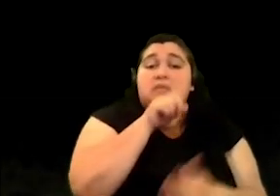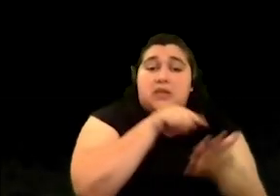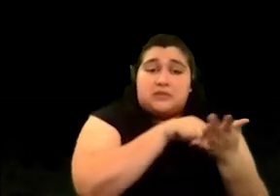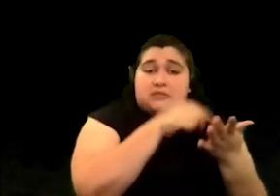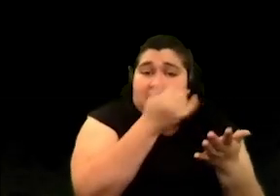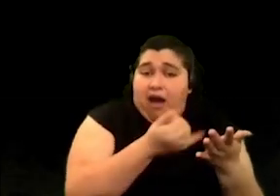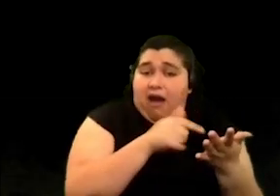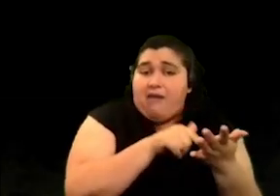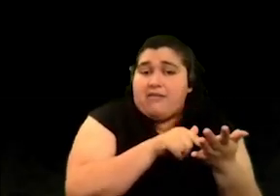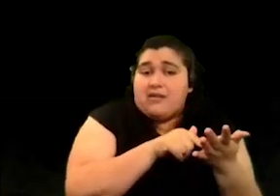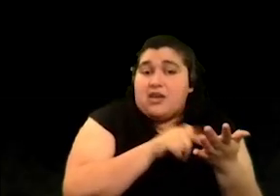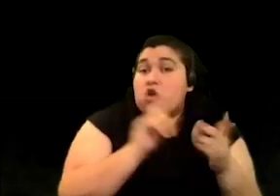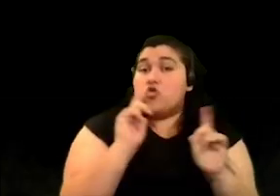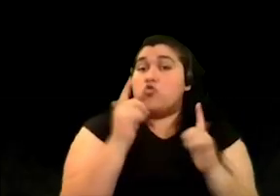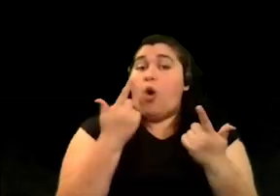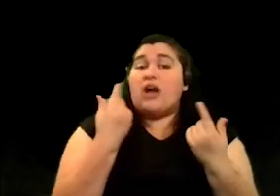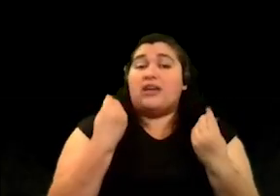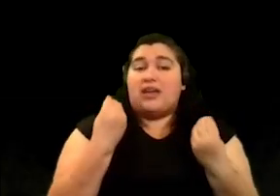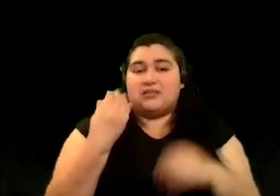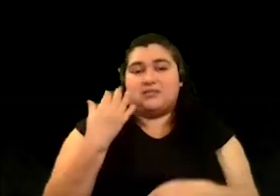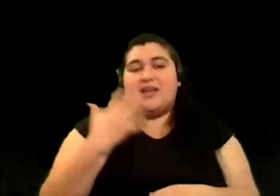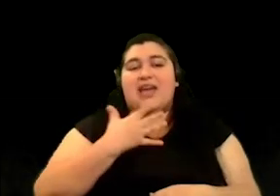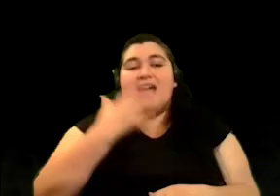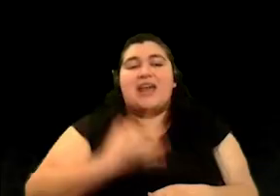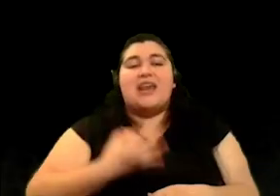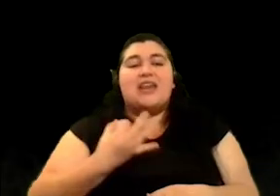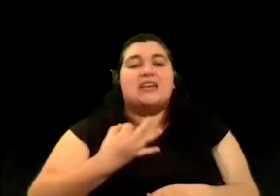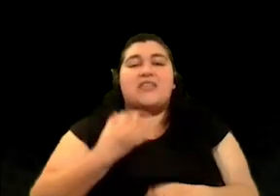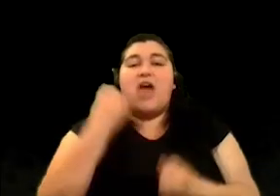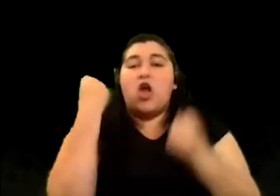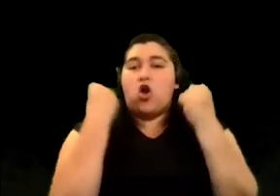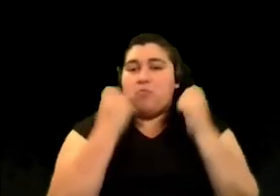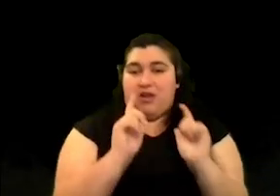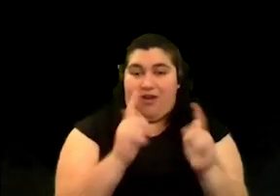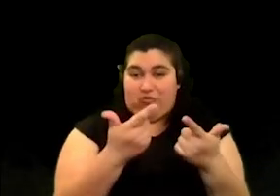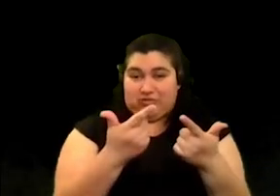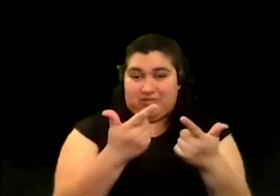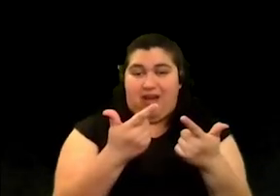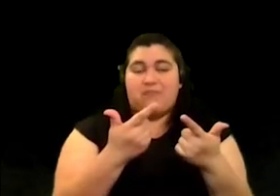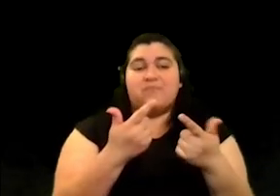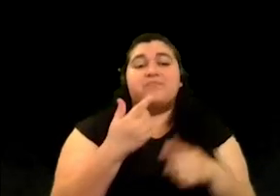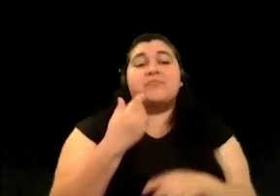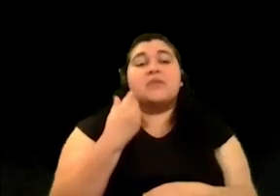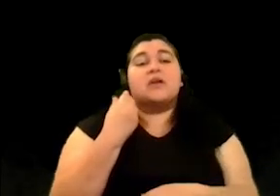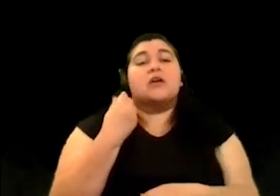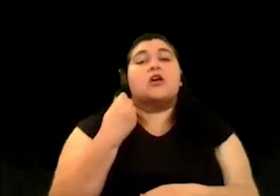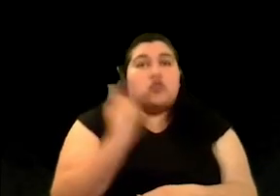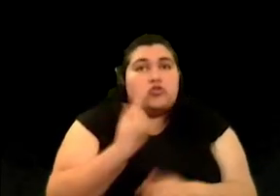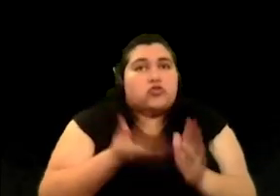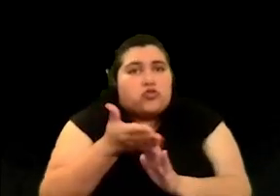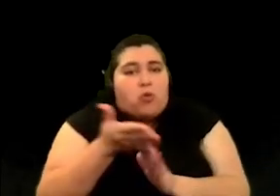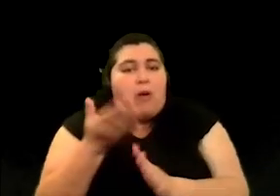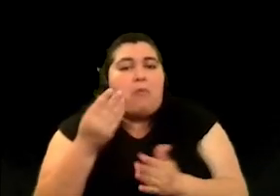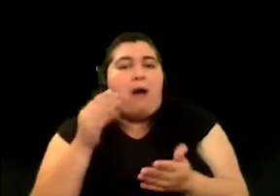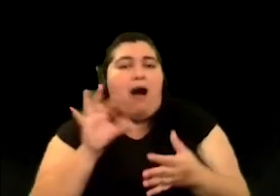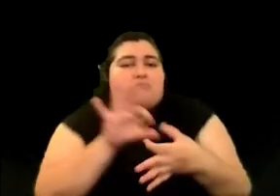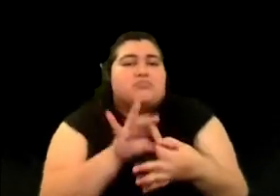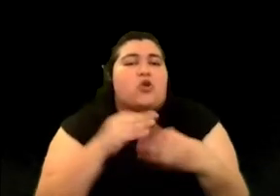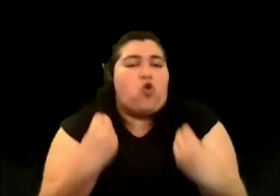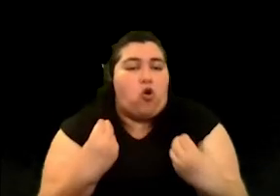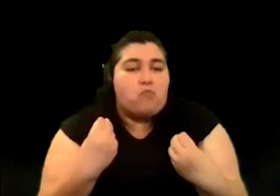¿Qué es lo que no vamos a encontrar? La realidad económica. ¿Qué es lo que sí podemos aplicar? ¿PPT o realidad